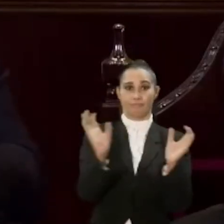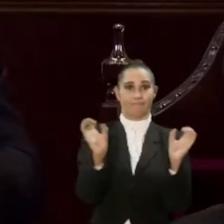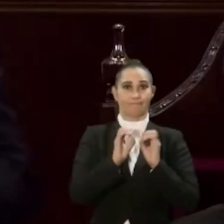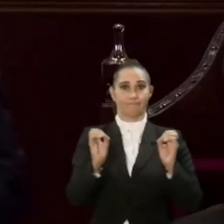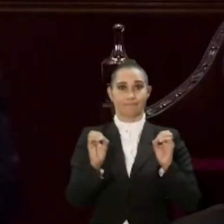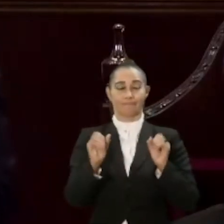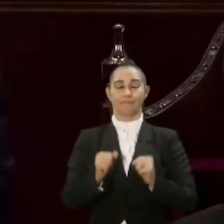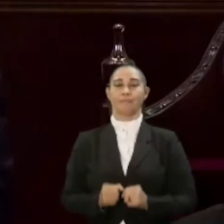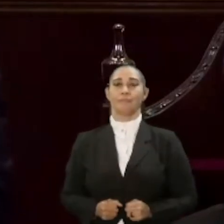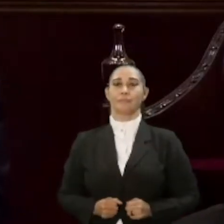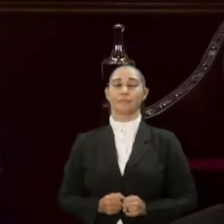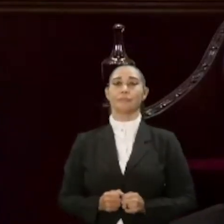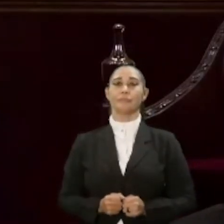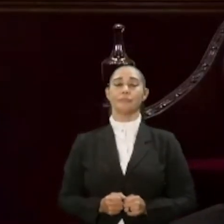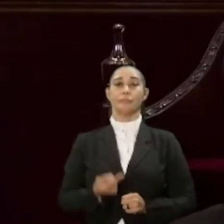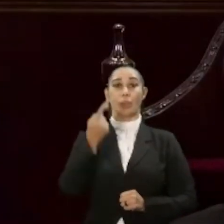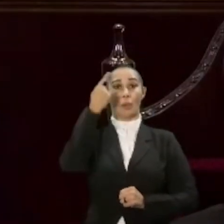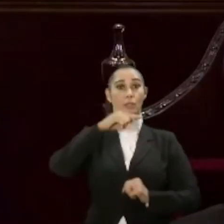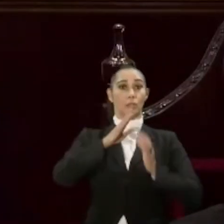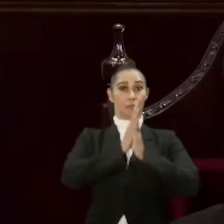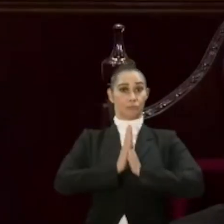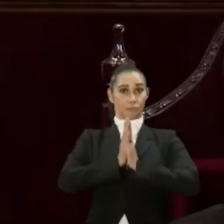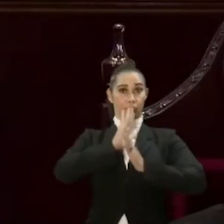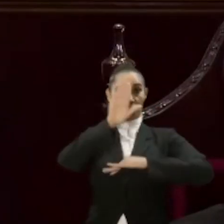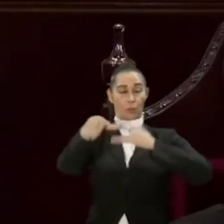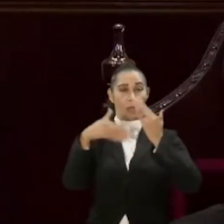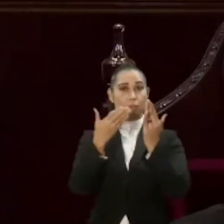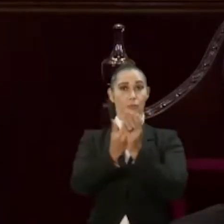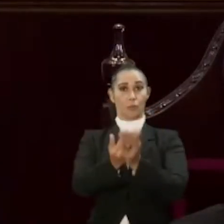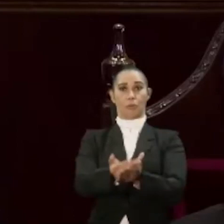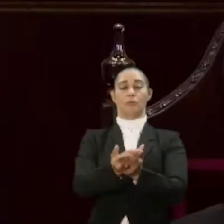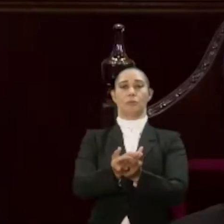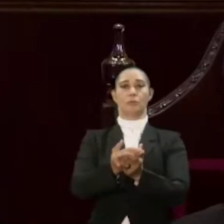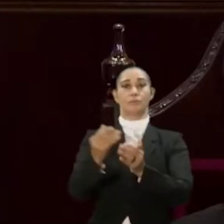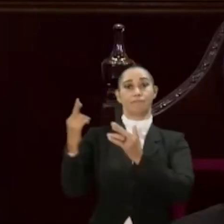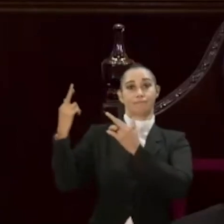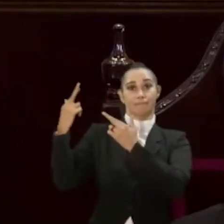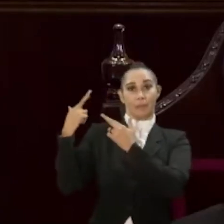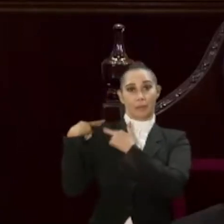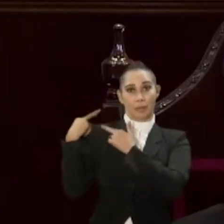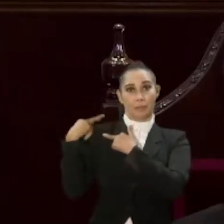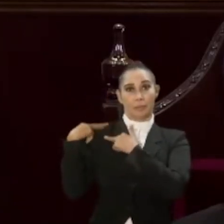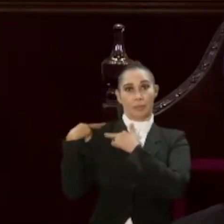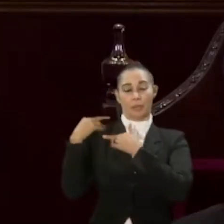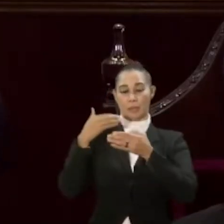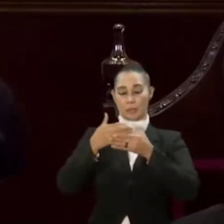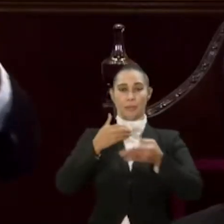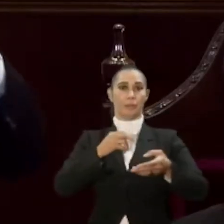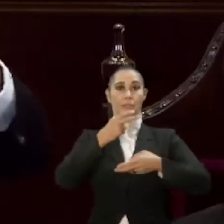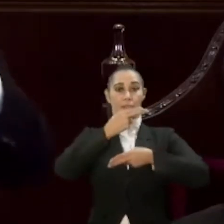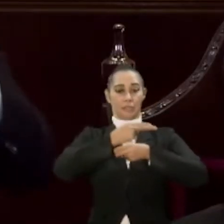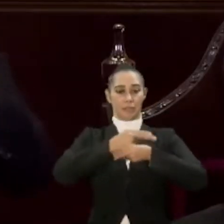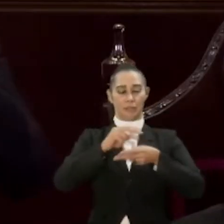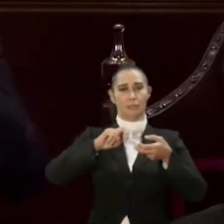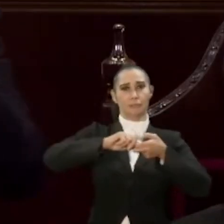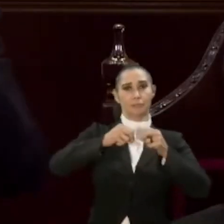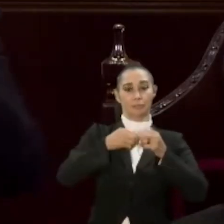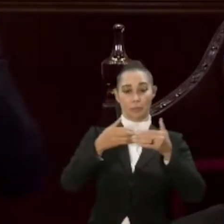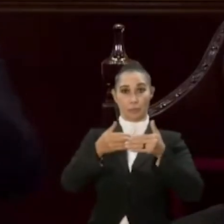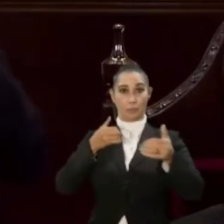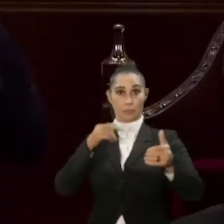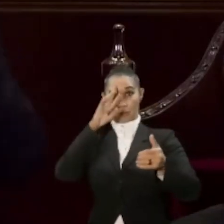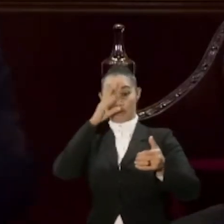actuar. Por eso les pido a todos responsabilidad para apartar el problema haitiano de nuestra